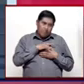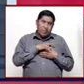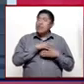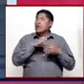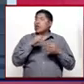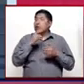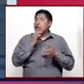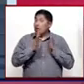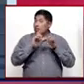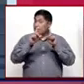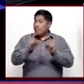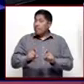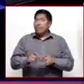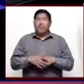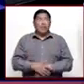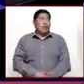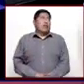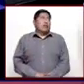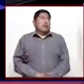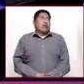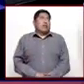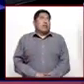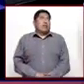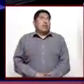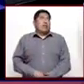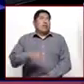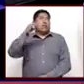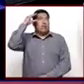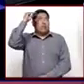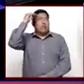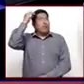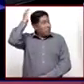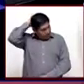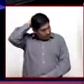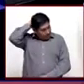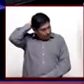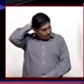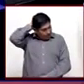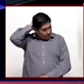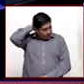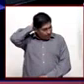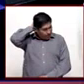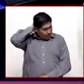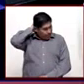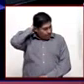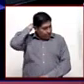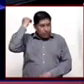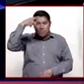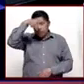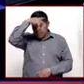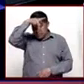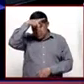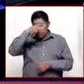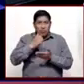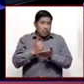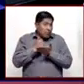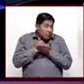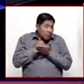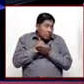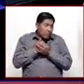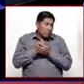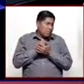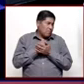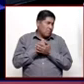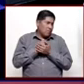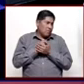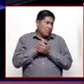idea de lo que hablo? Sí, tiene que ver con varones. Solo varones. ¿Próstata? Puede ser, que sí. Es una enfermedad además muy común, ¿no es cierto? Sí, una